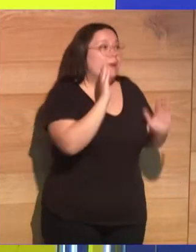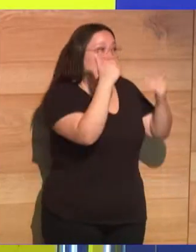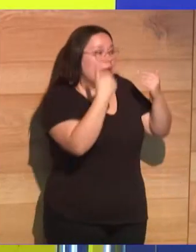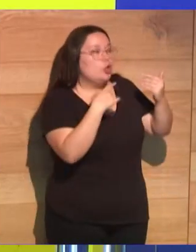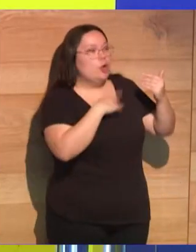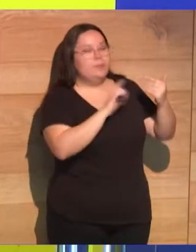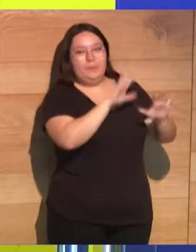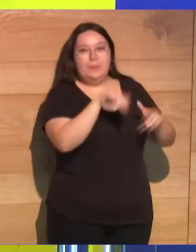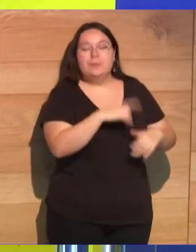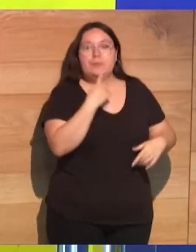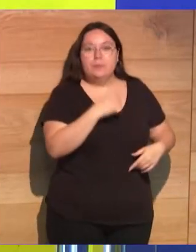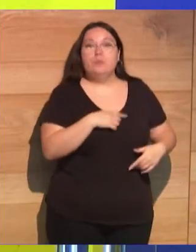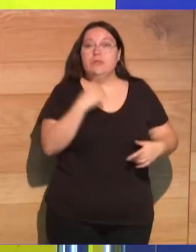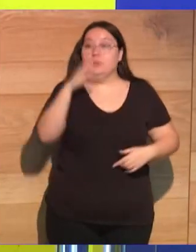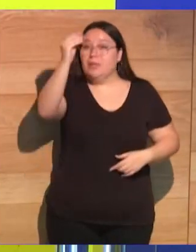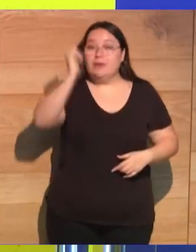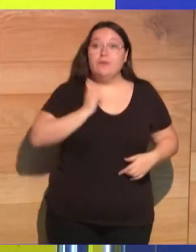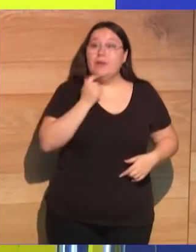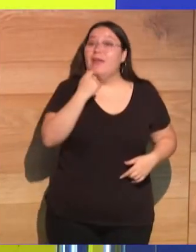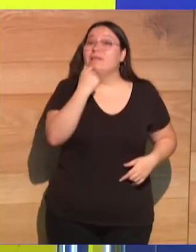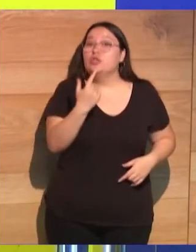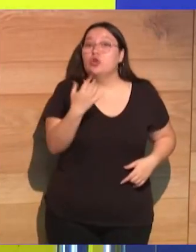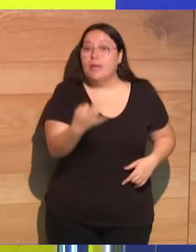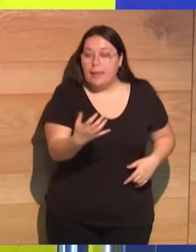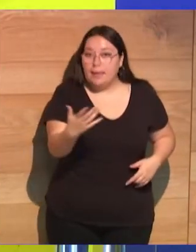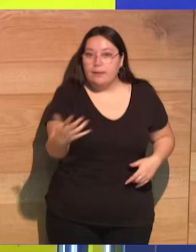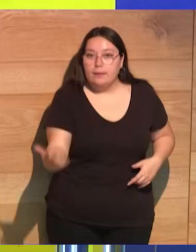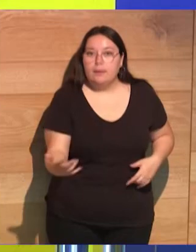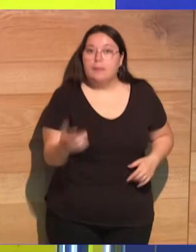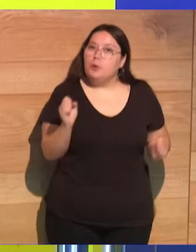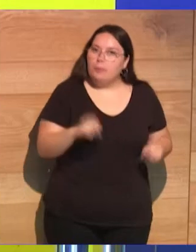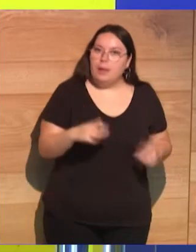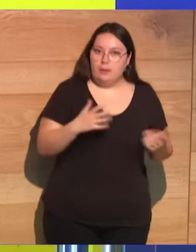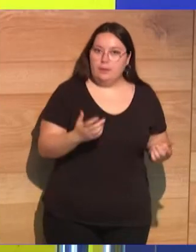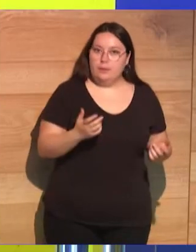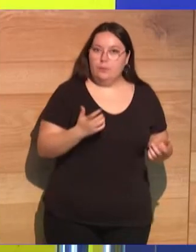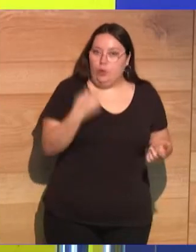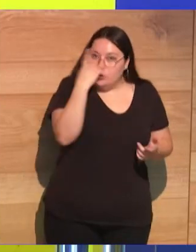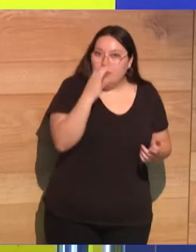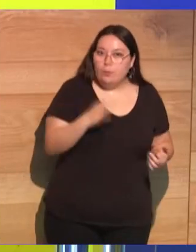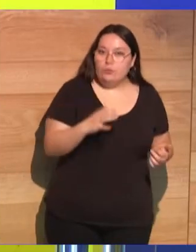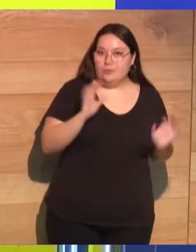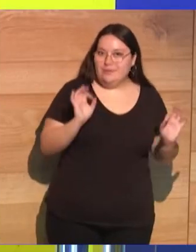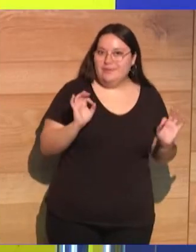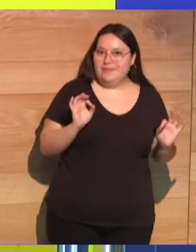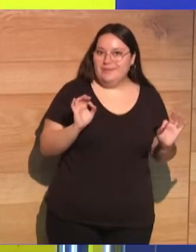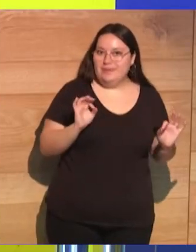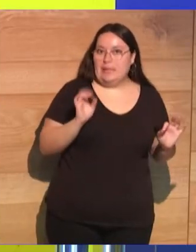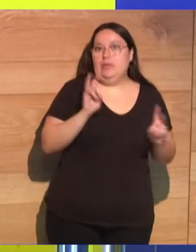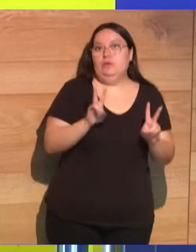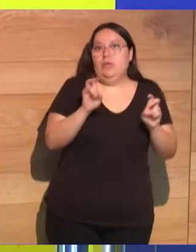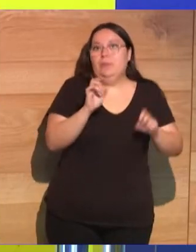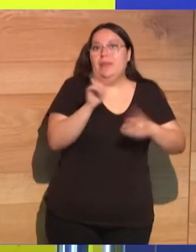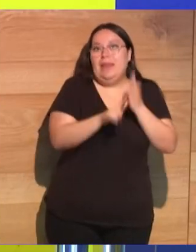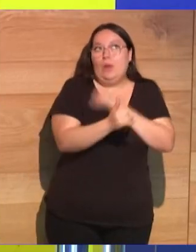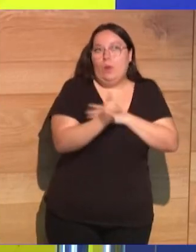entonces determinó, pues decimos, pues la inteligencia artificial ha dicho que... Pero vale, siempre y cuando seamos conscientes de que es una simple cuestión de ahorro